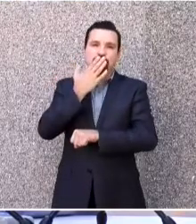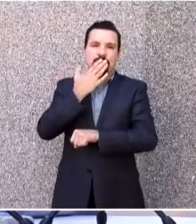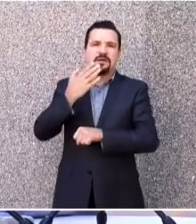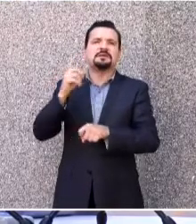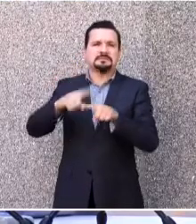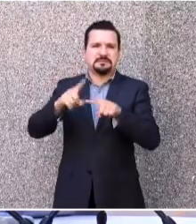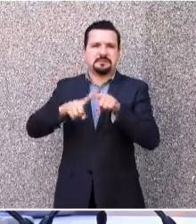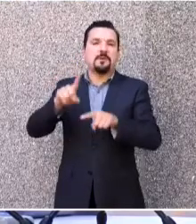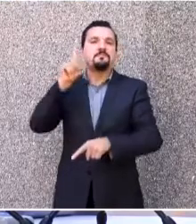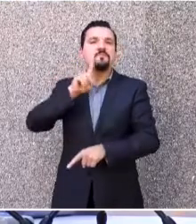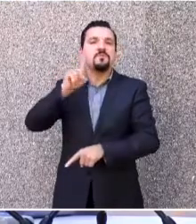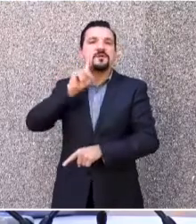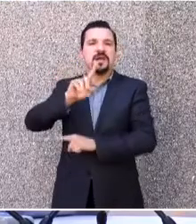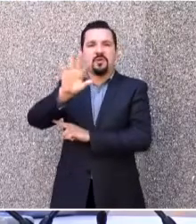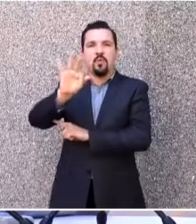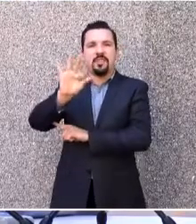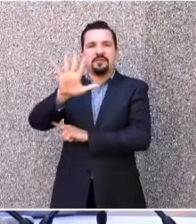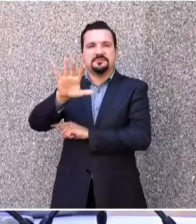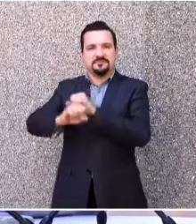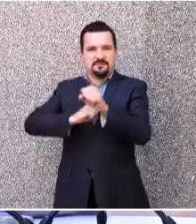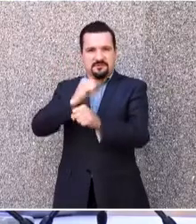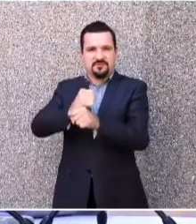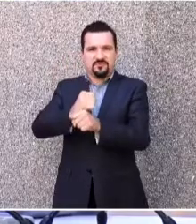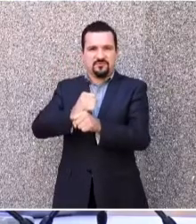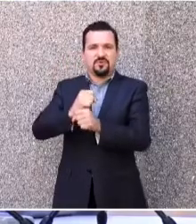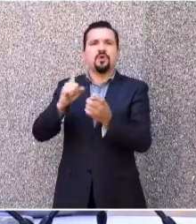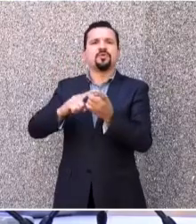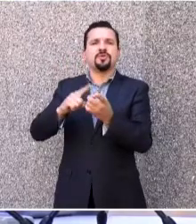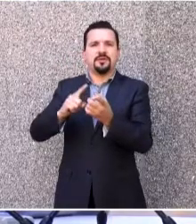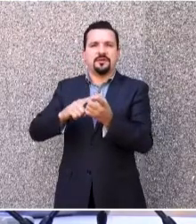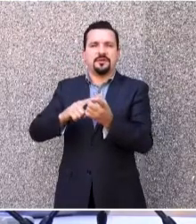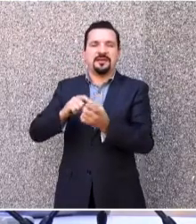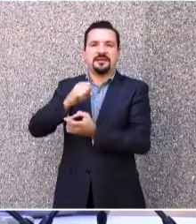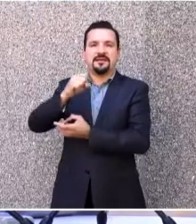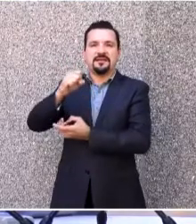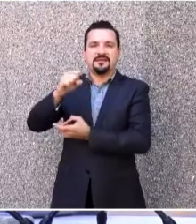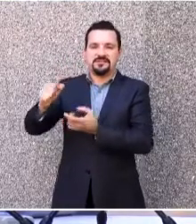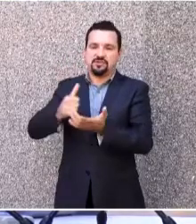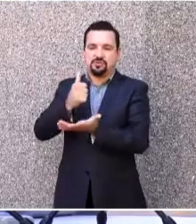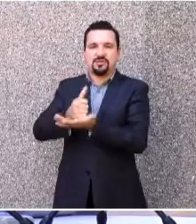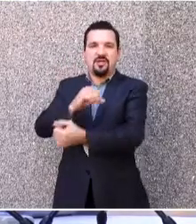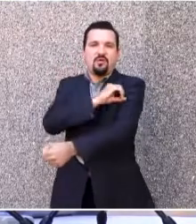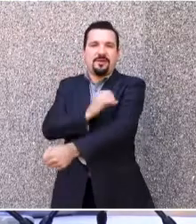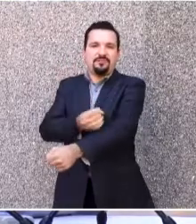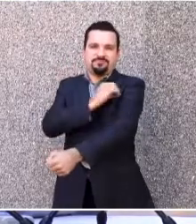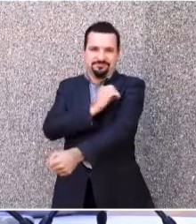mujer de 45 años, originaria de Ciudad Obregón,